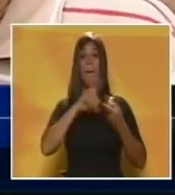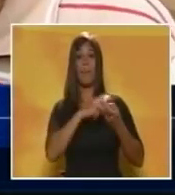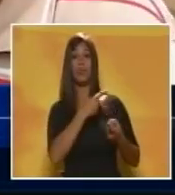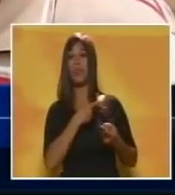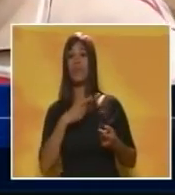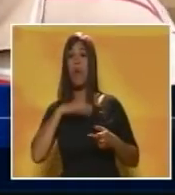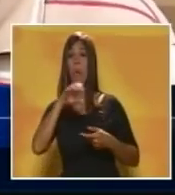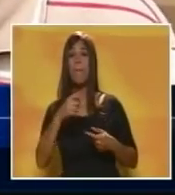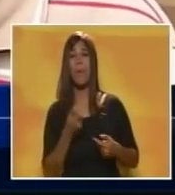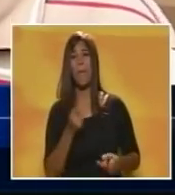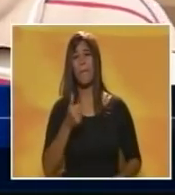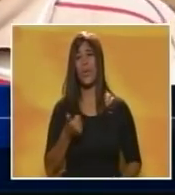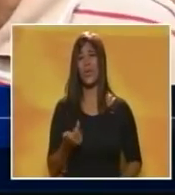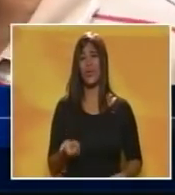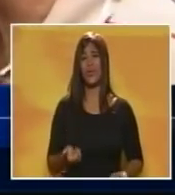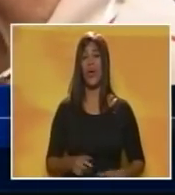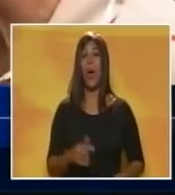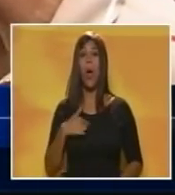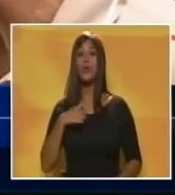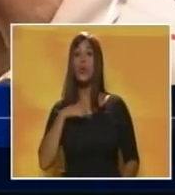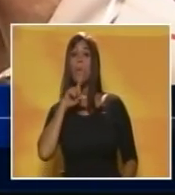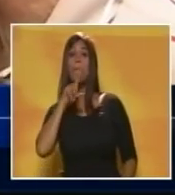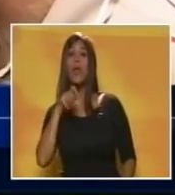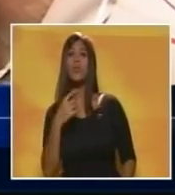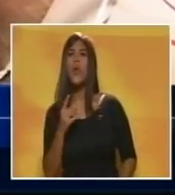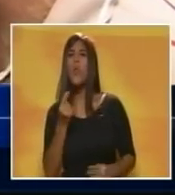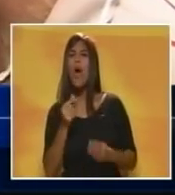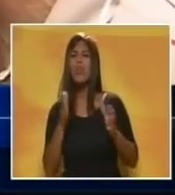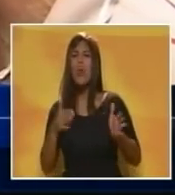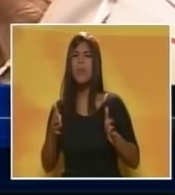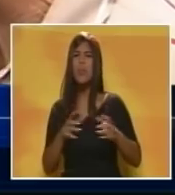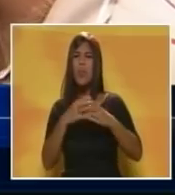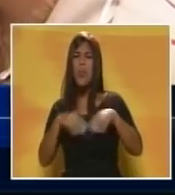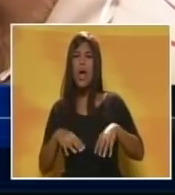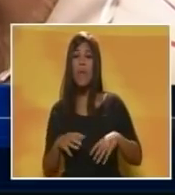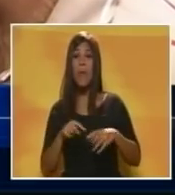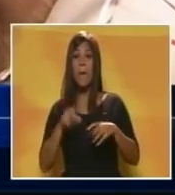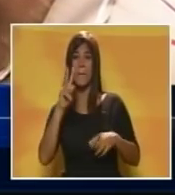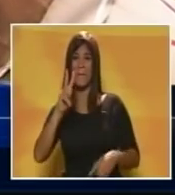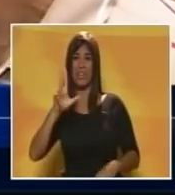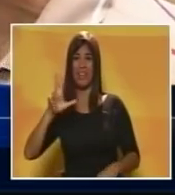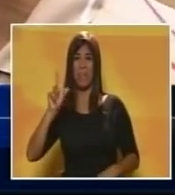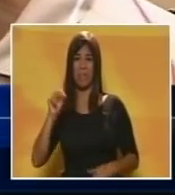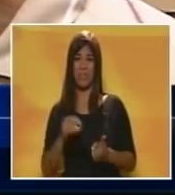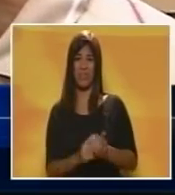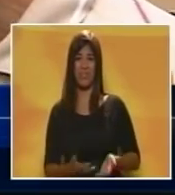para nada, para nada. Fíjate, estoy preguntando, un cartón de huevo está costando 23.000 bolívares.